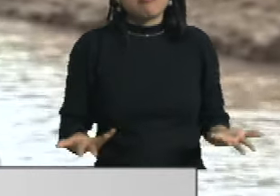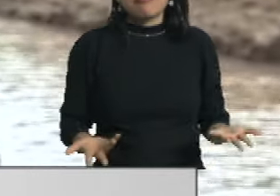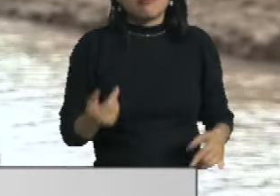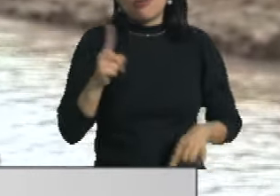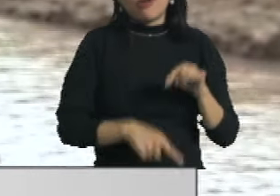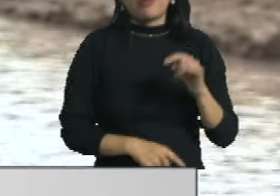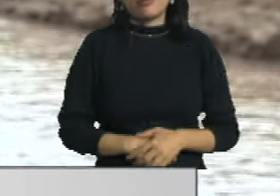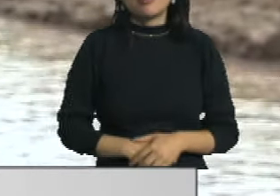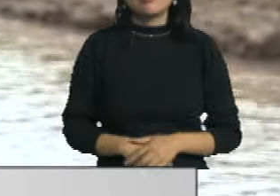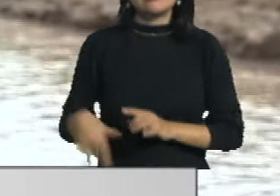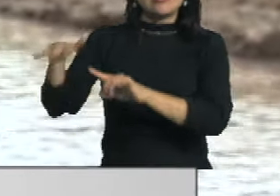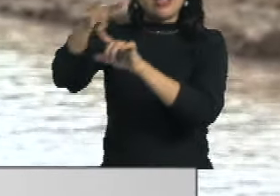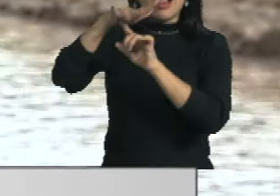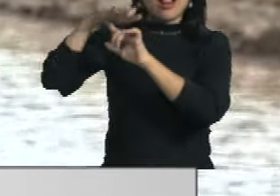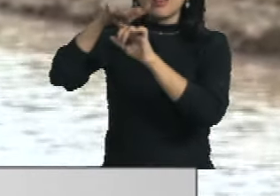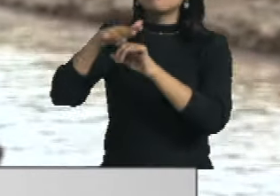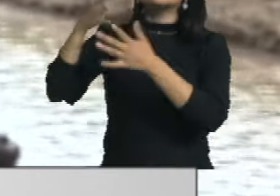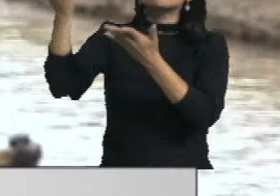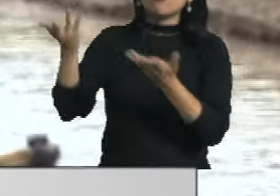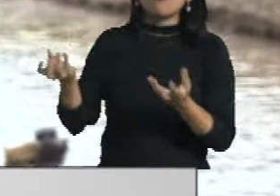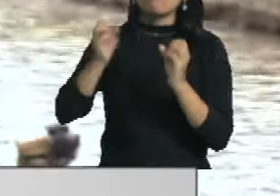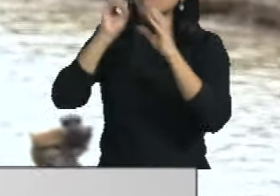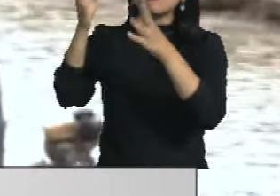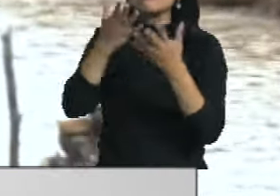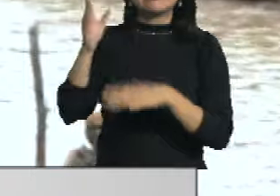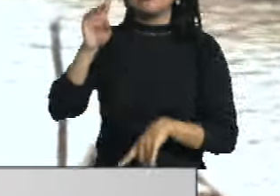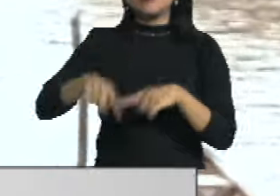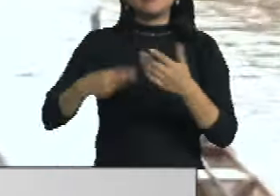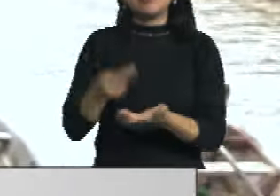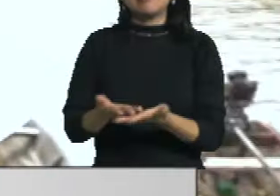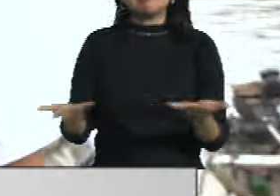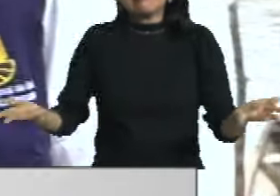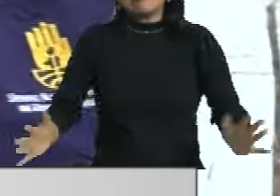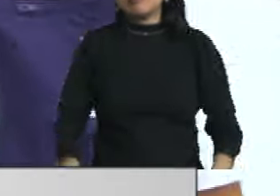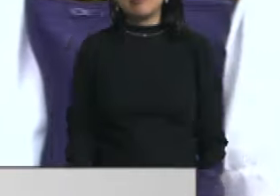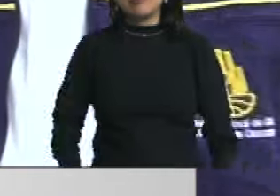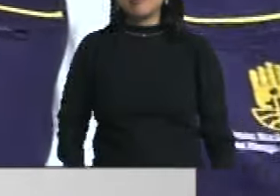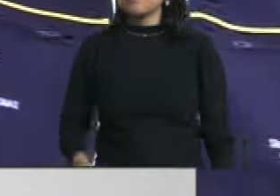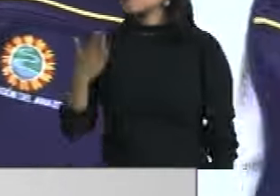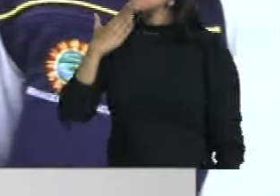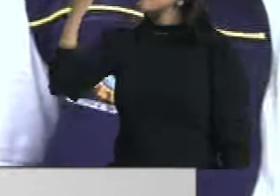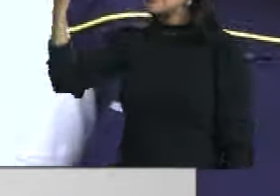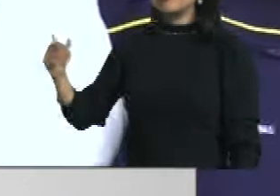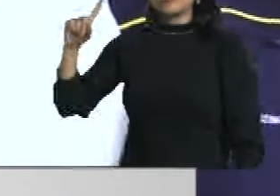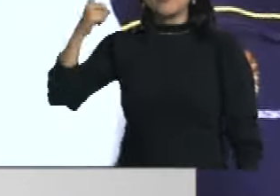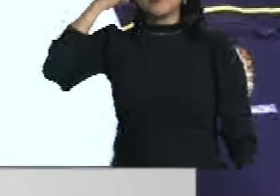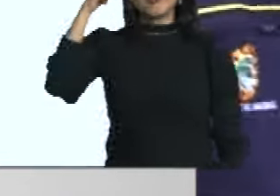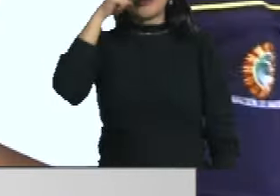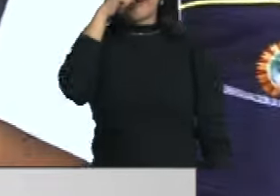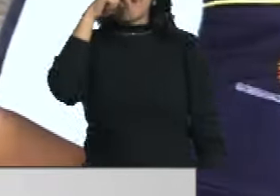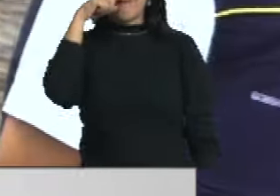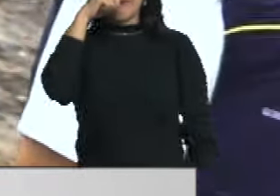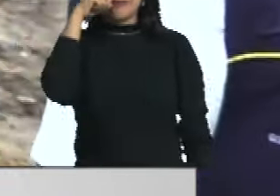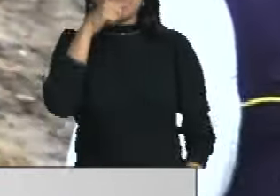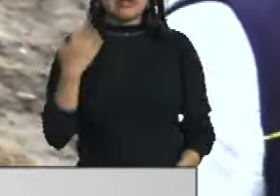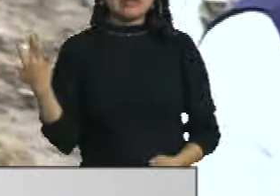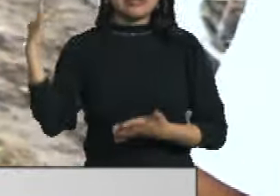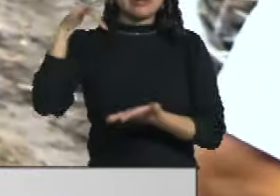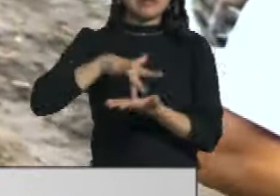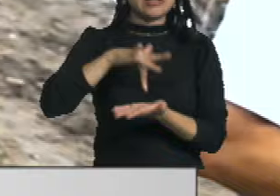costos aéreos no nos da para competir. Muchas gracias, es el gobernador justamente aquí del Amazonas, quien hace también parte de toda esta